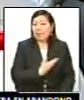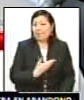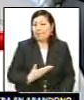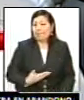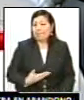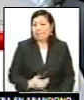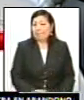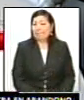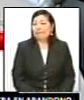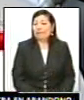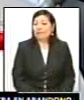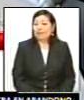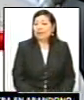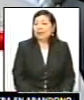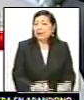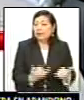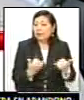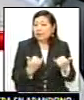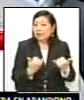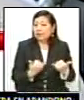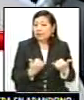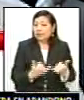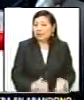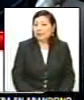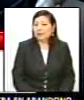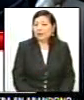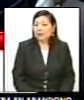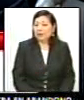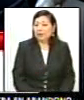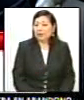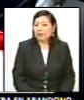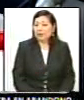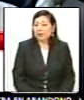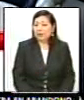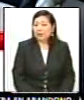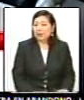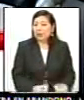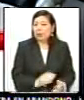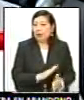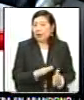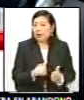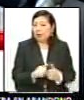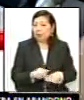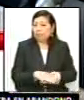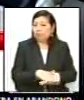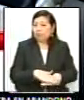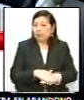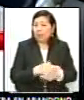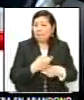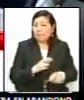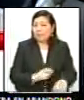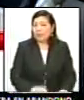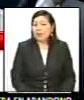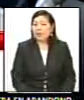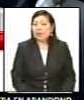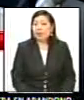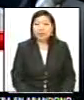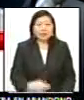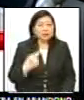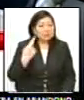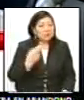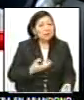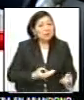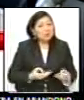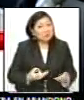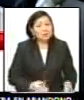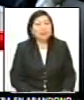República. Este caso, presidente, como en toda la administración pública, a veces por razones presupuestales,